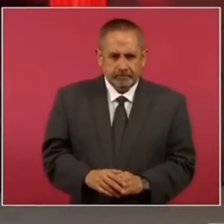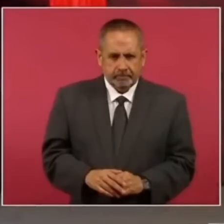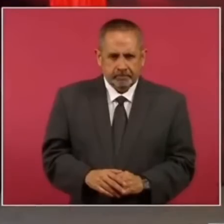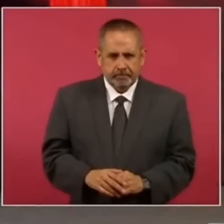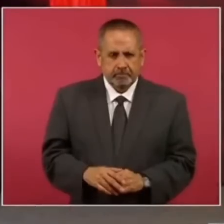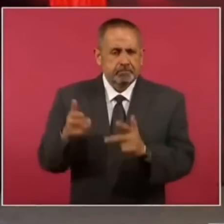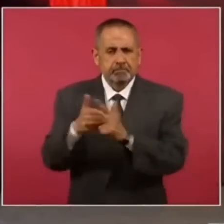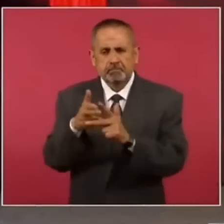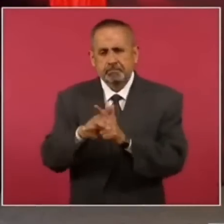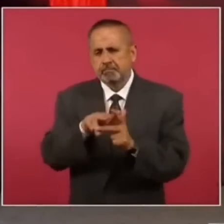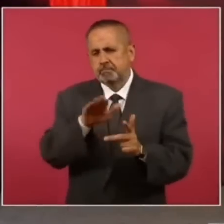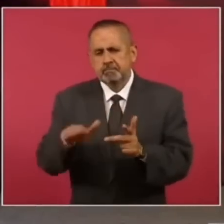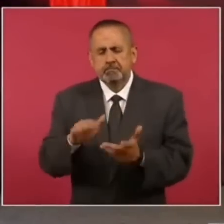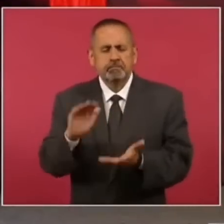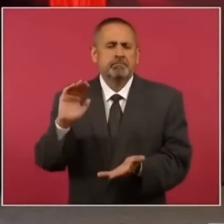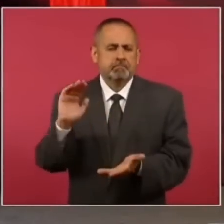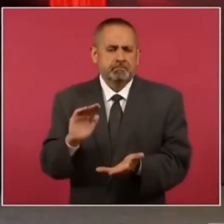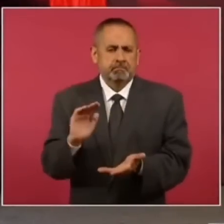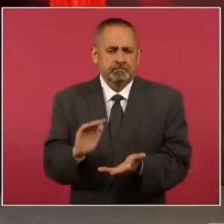menos homicidios